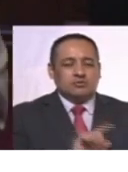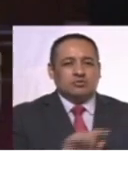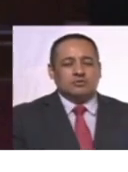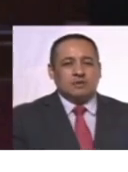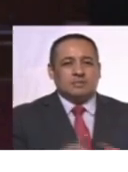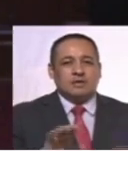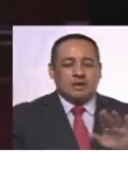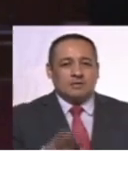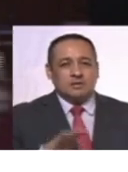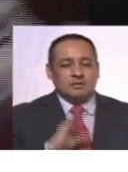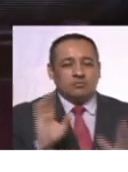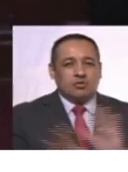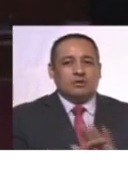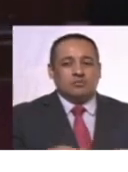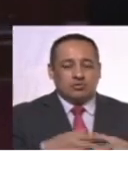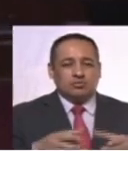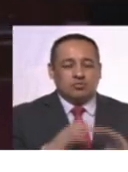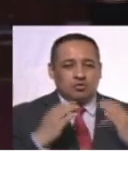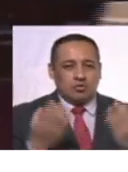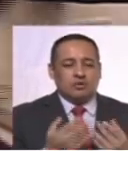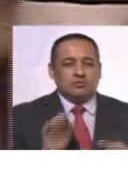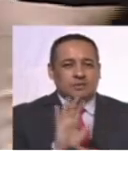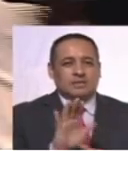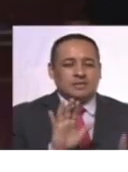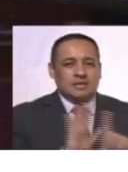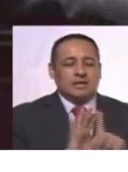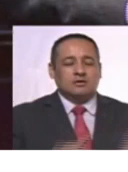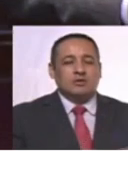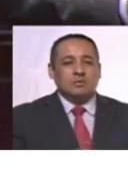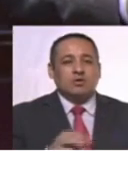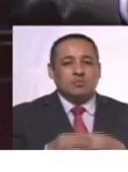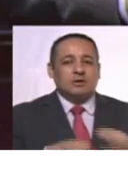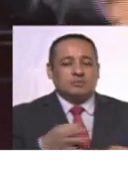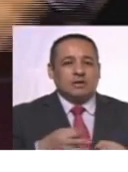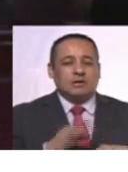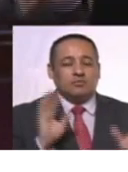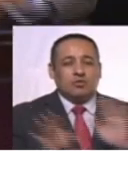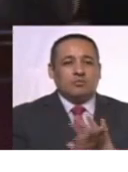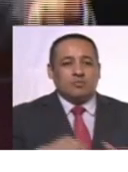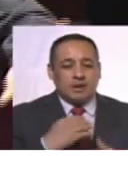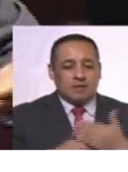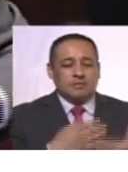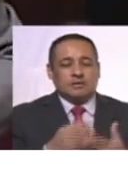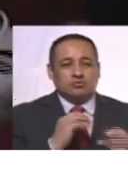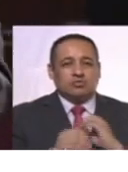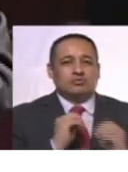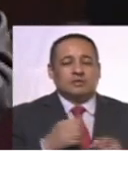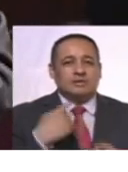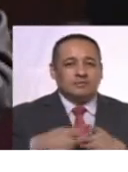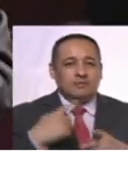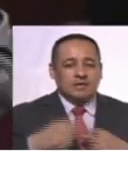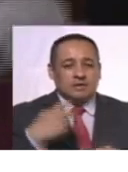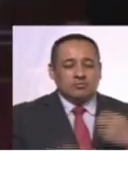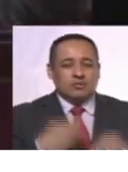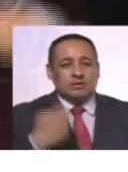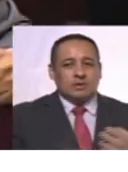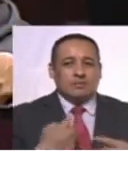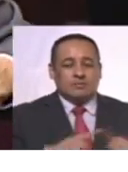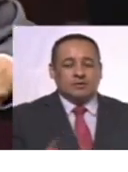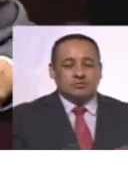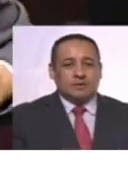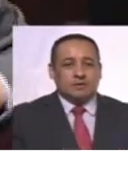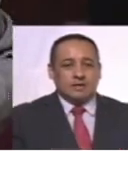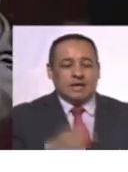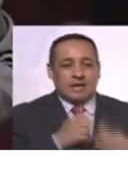A veces este Congreso saca leyes, como acabo de explicar, para avanzar, para resolver los problemas. Pero a la